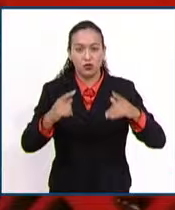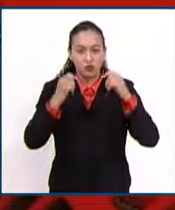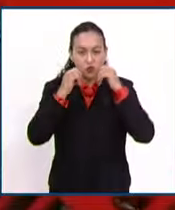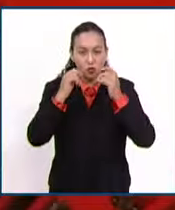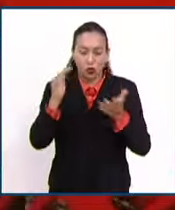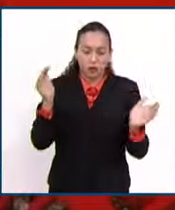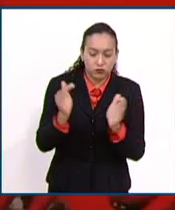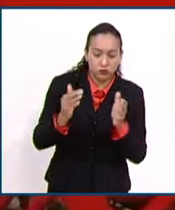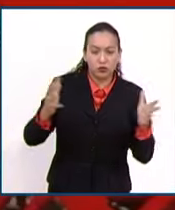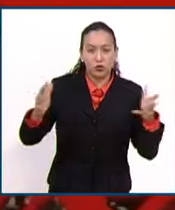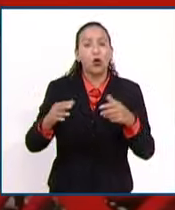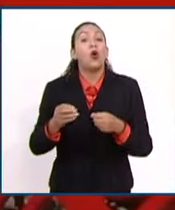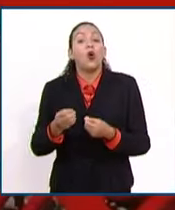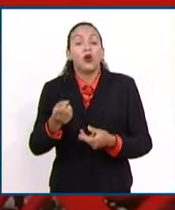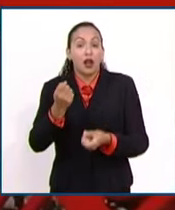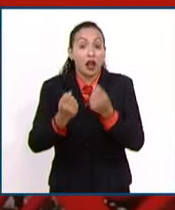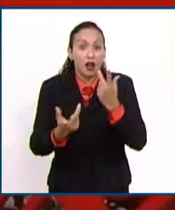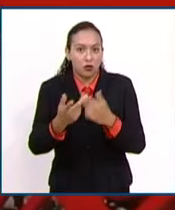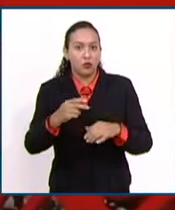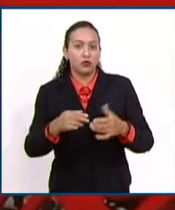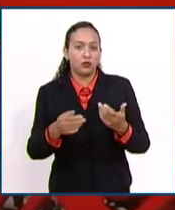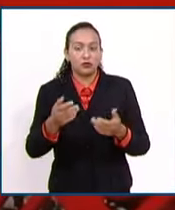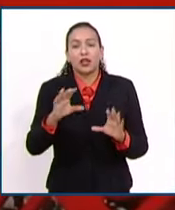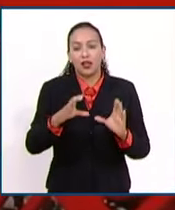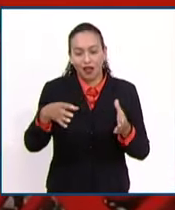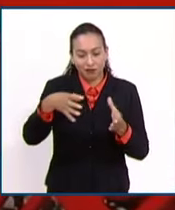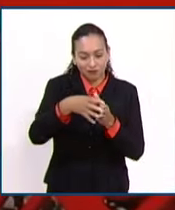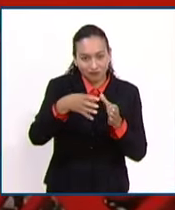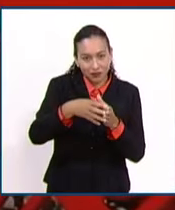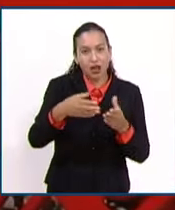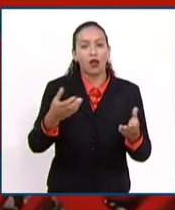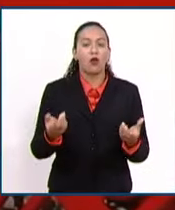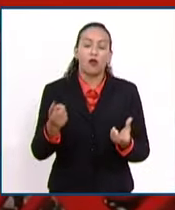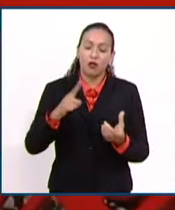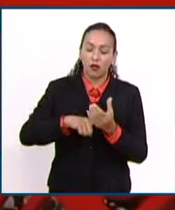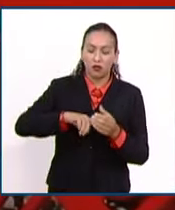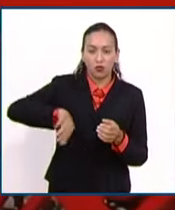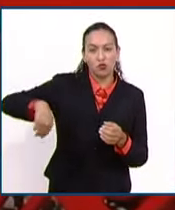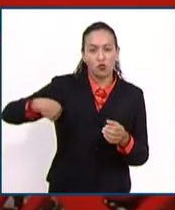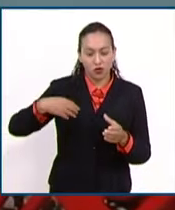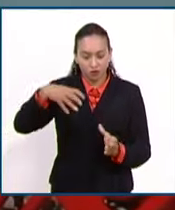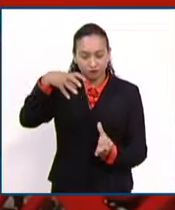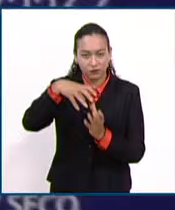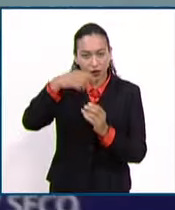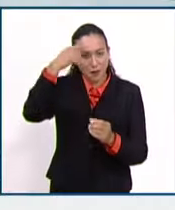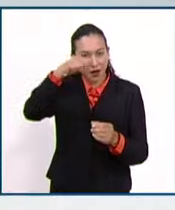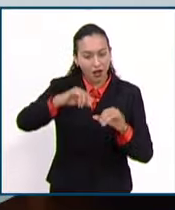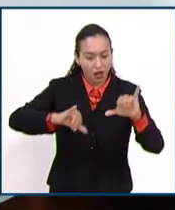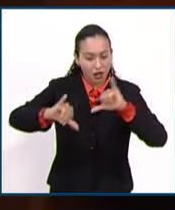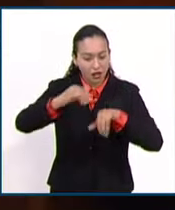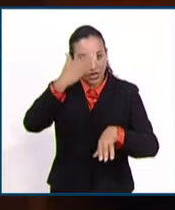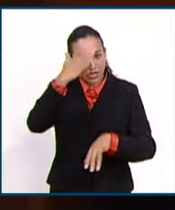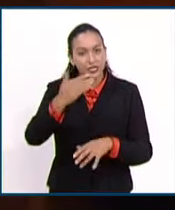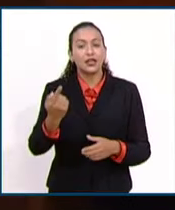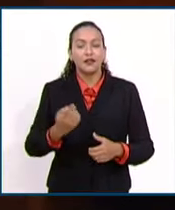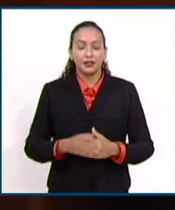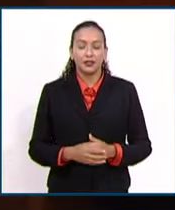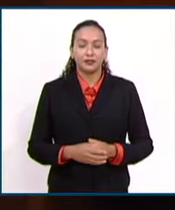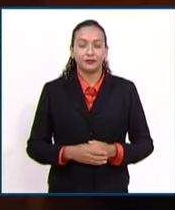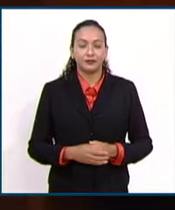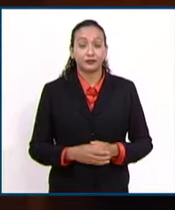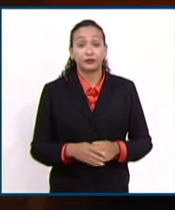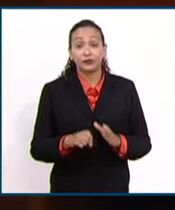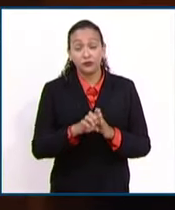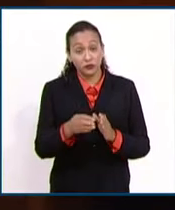productos procesados o ultraprocesados ya empaquetados y con la cantidad de producto ya establecida. Los alimentos a